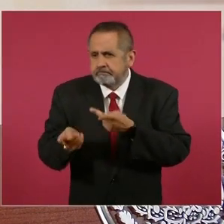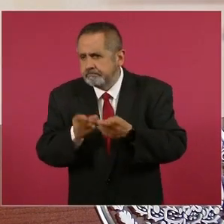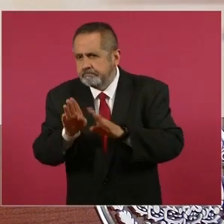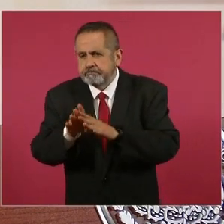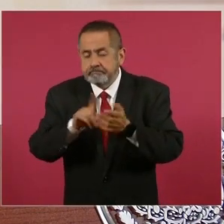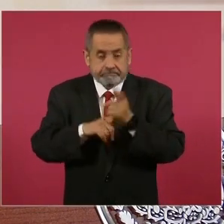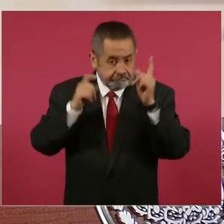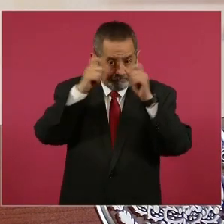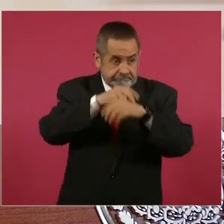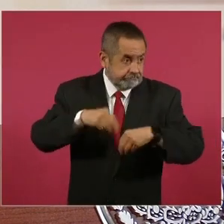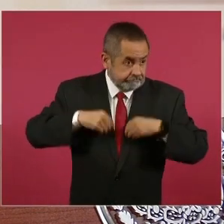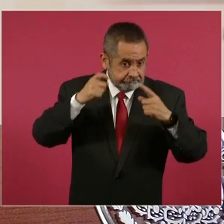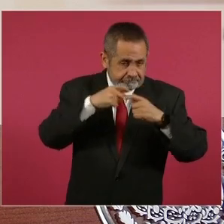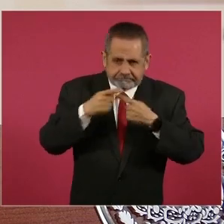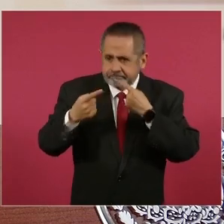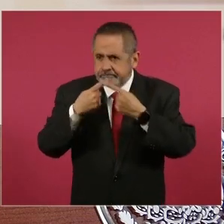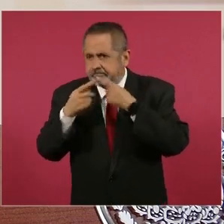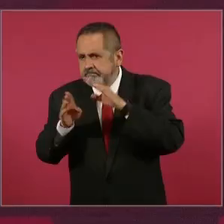difíciles